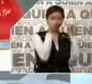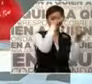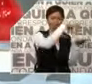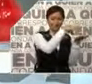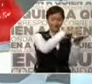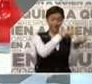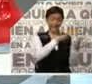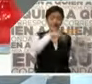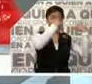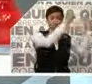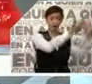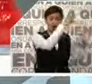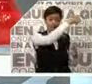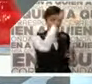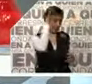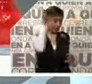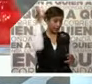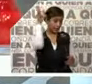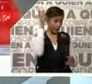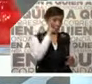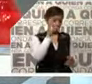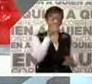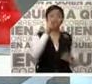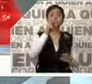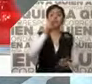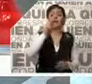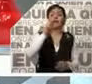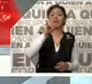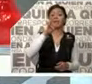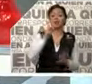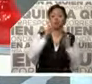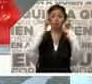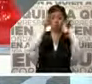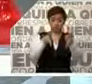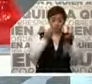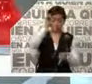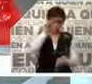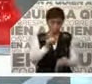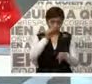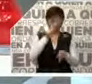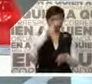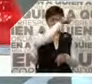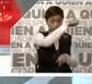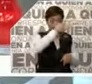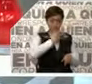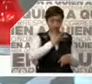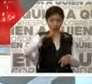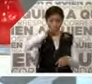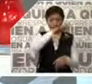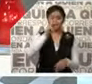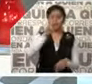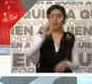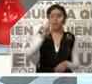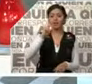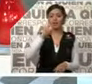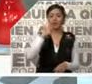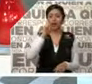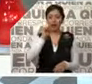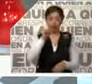encuentran afuera de las instalaciones de Azteca, justo en Periférico Sur 4121, Colonia Fuentes del Pedregal. Y precisamente en esa dirección se